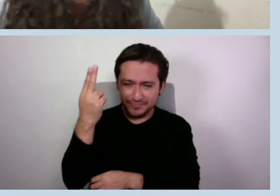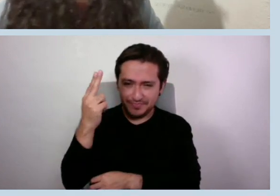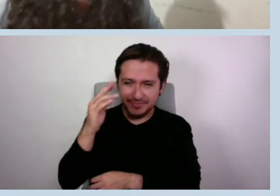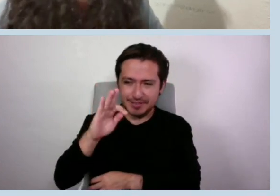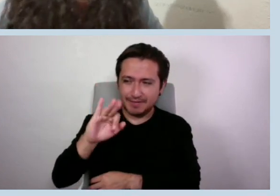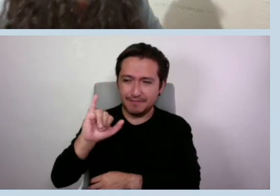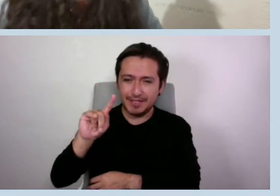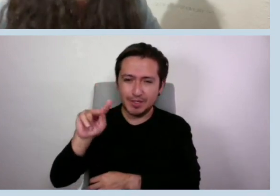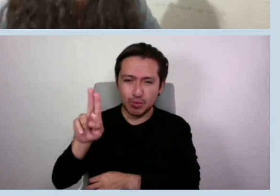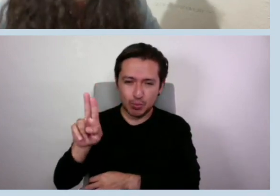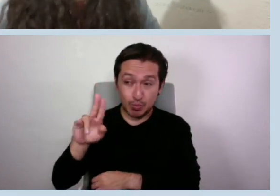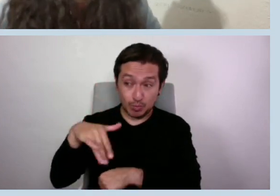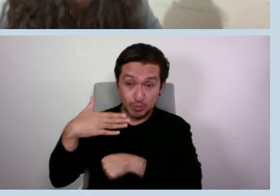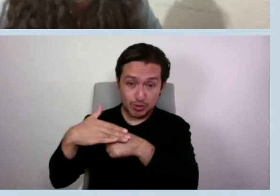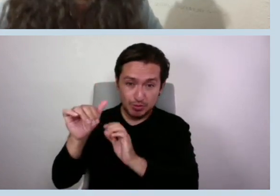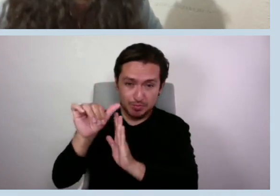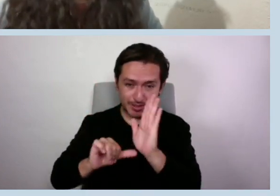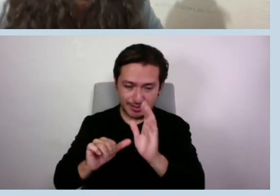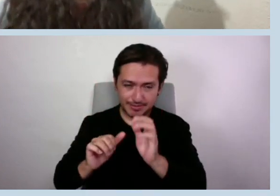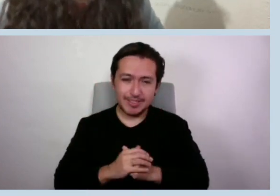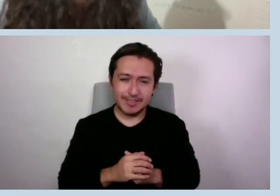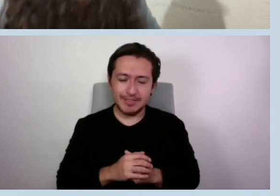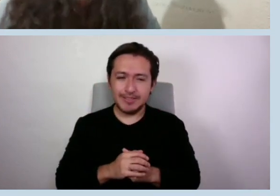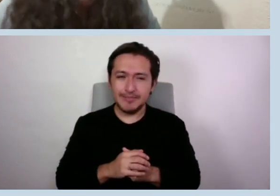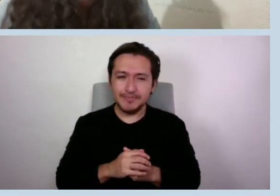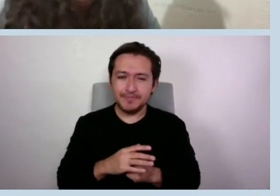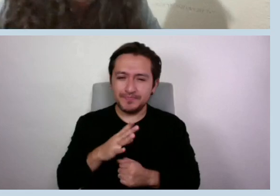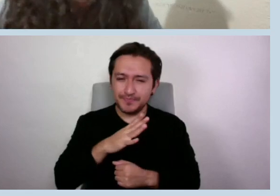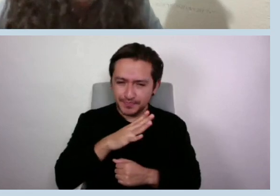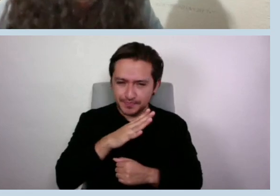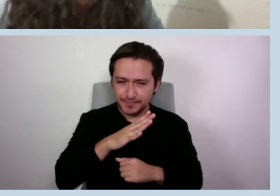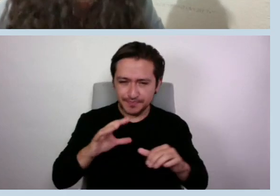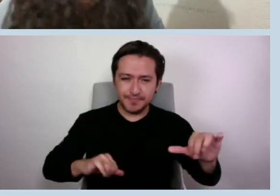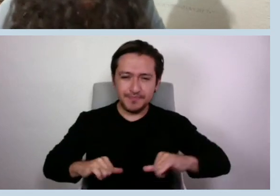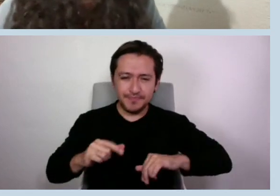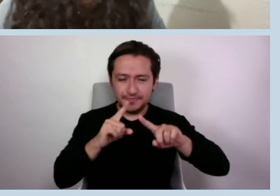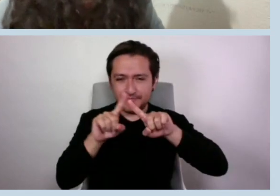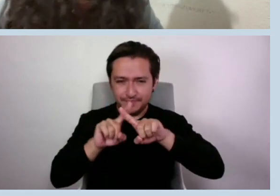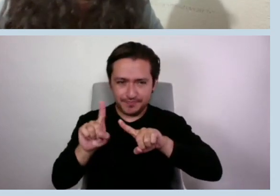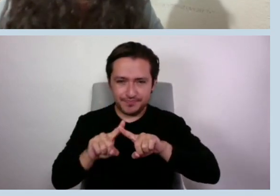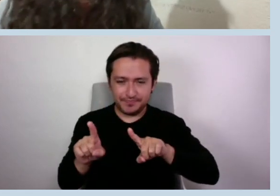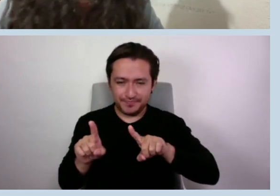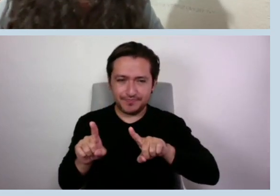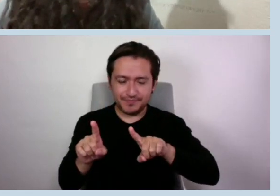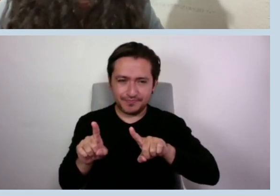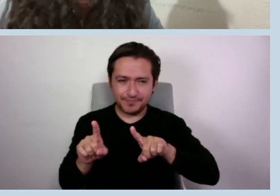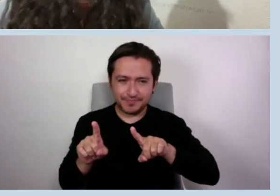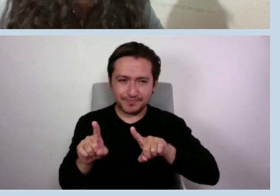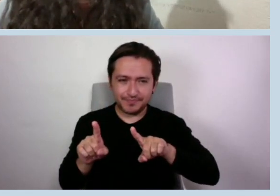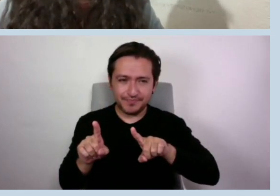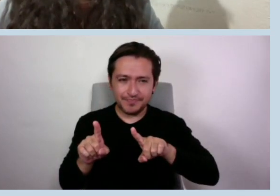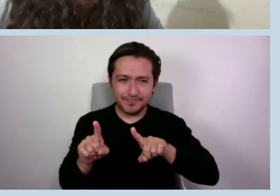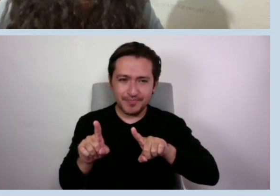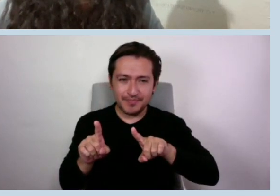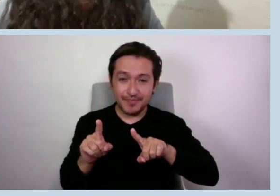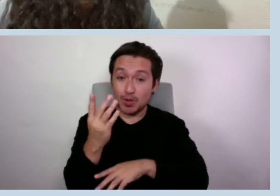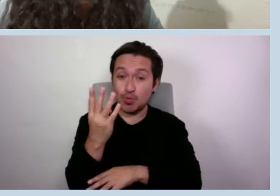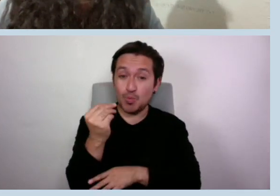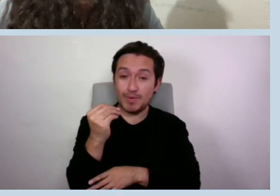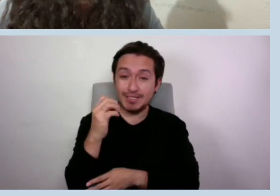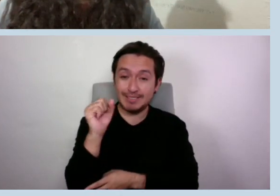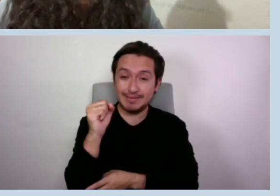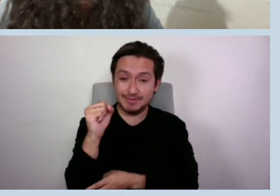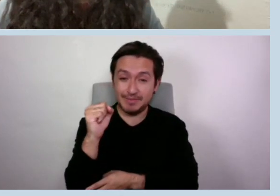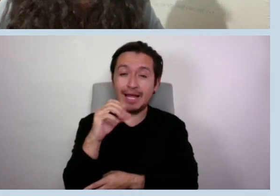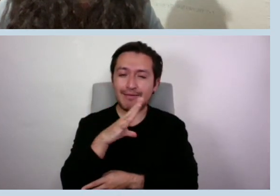mes eh vamos a tener varias actividades o sea vamos a tener ese esa presentación de fanin el 9 de septiembre